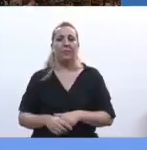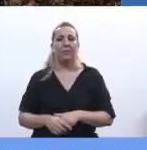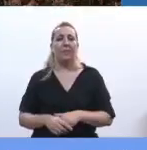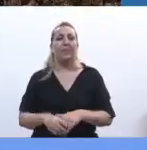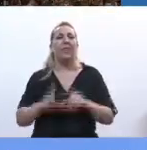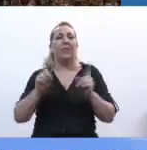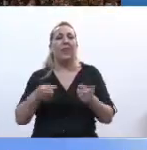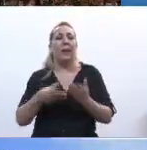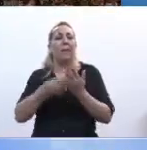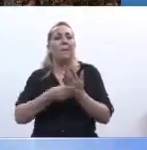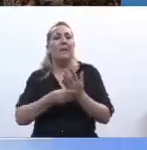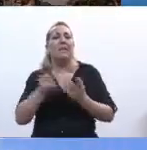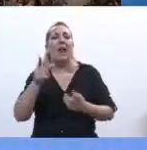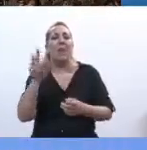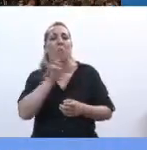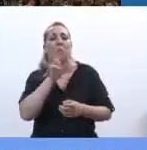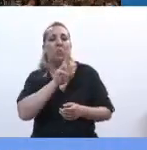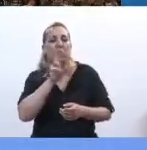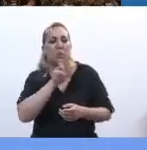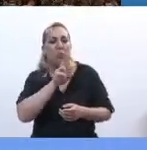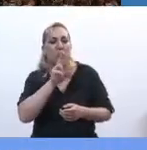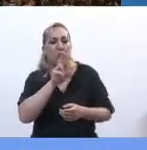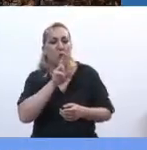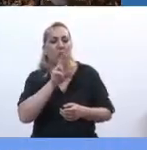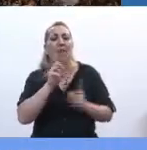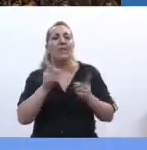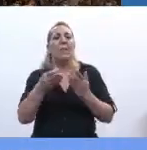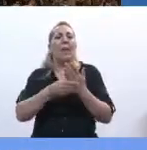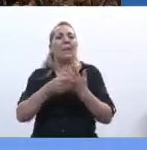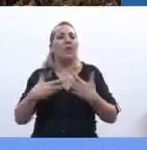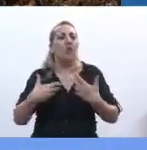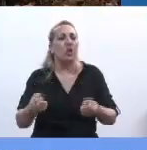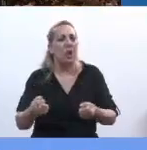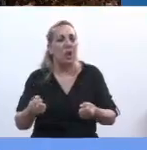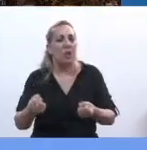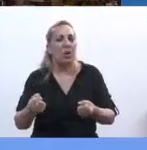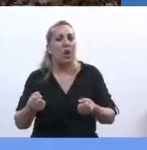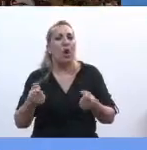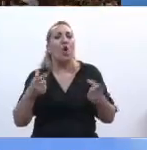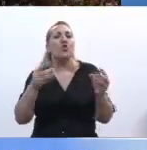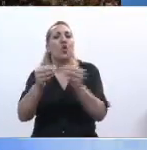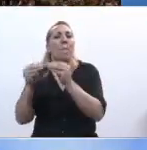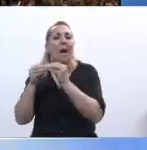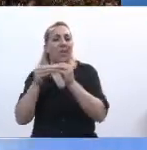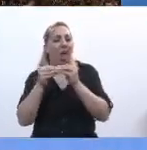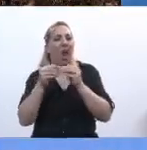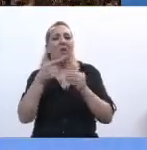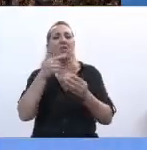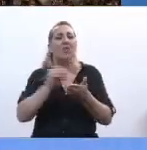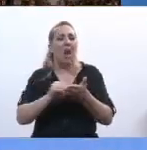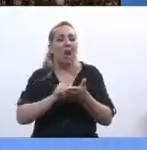la ministra de mujeres velocidad de nuestra salud de colegas senadoras